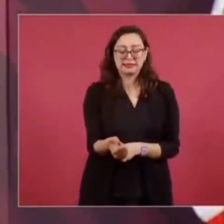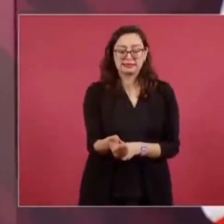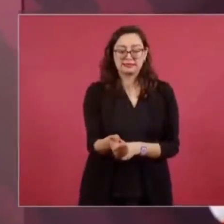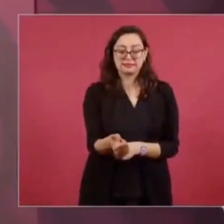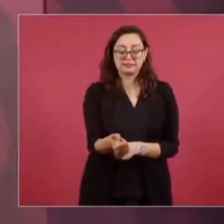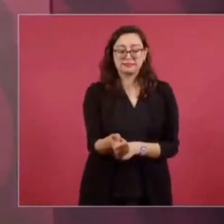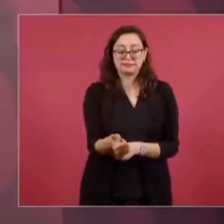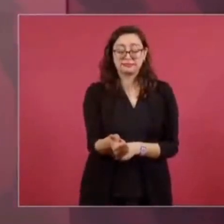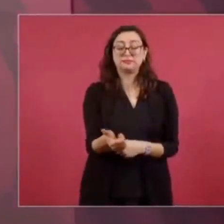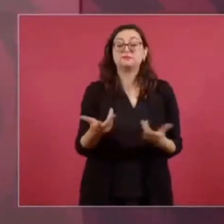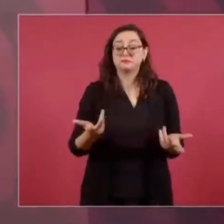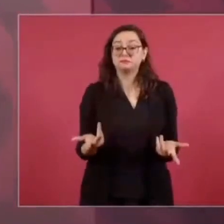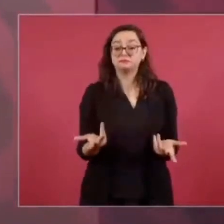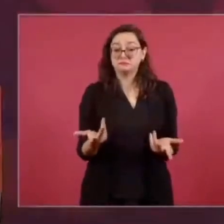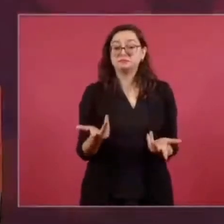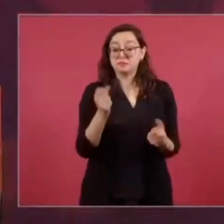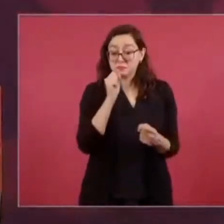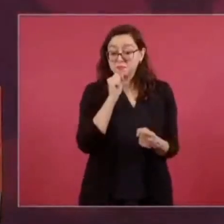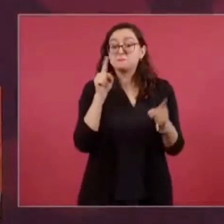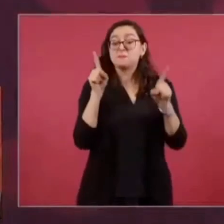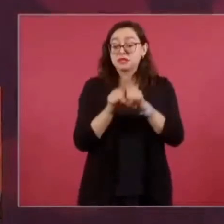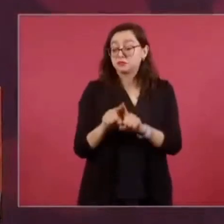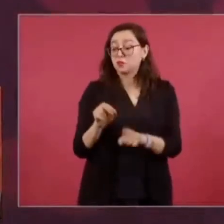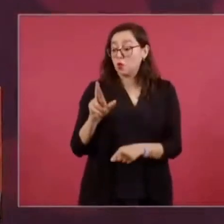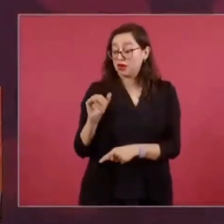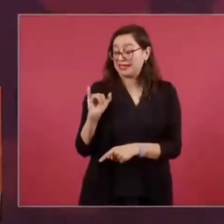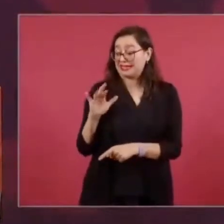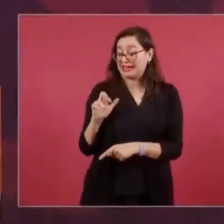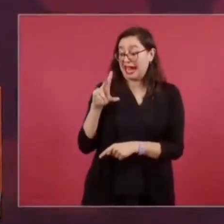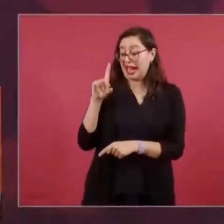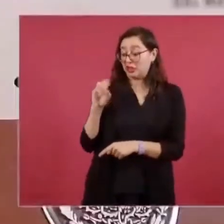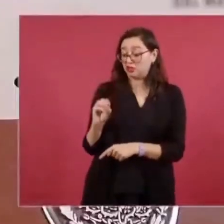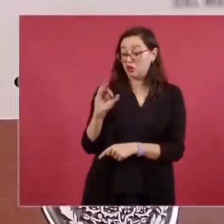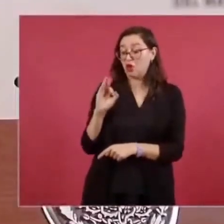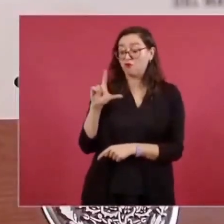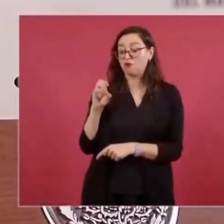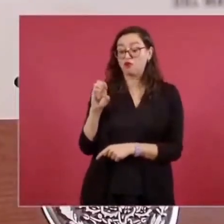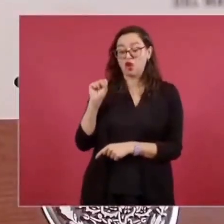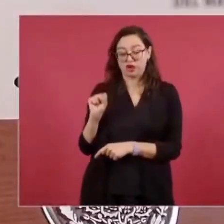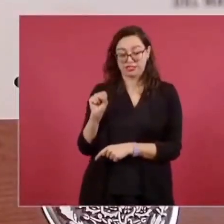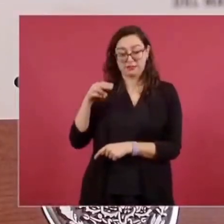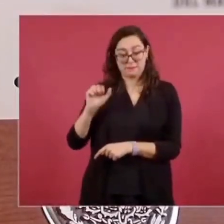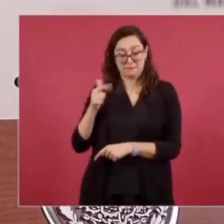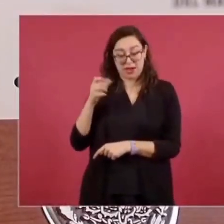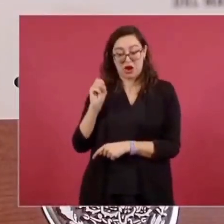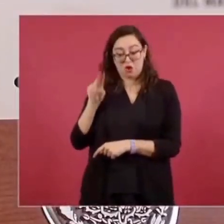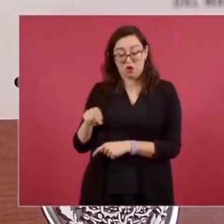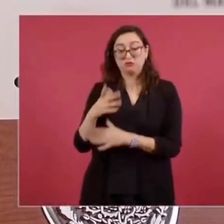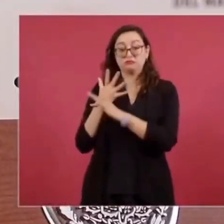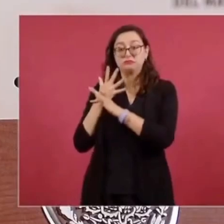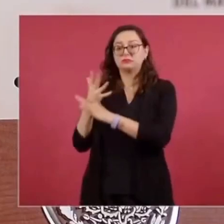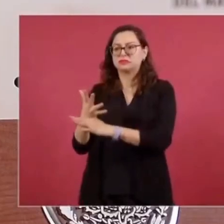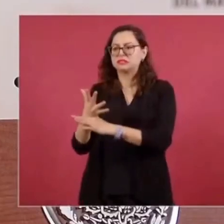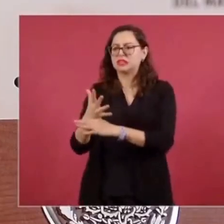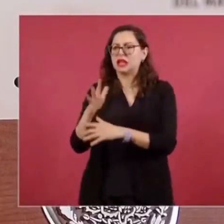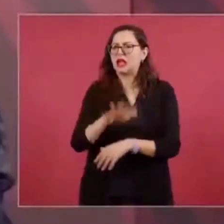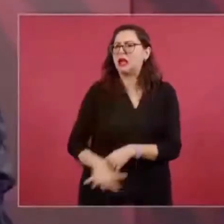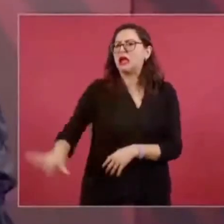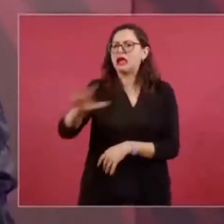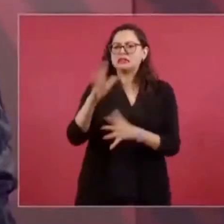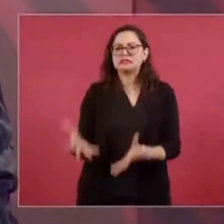Y lo que decía también Ricardo Flores Magón, solo el pueblo puede salvar al pueblo.